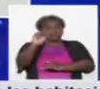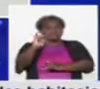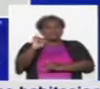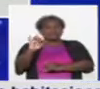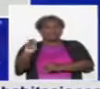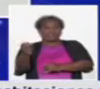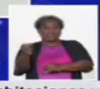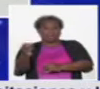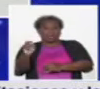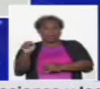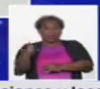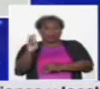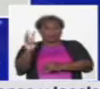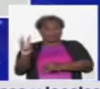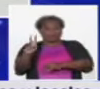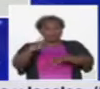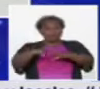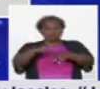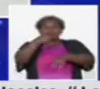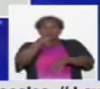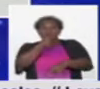620,3. Habana Vieja con